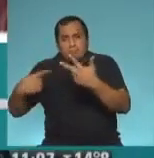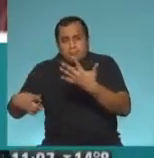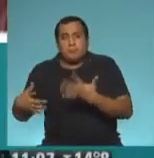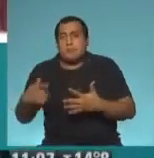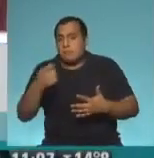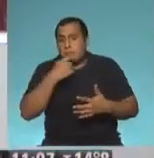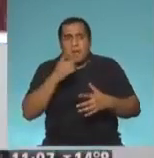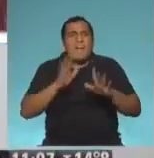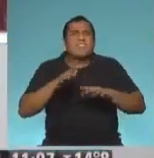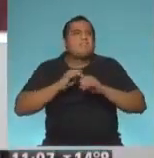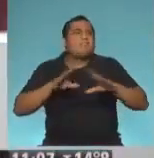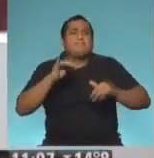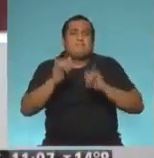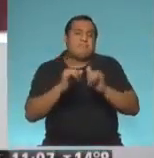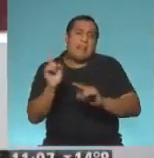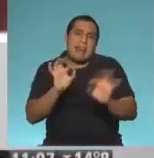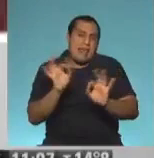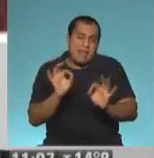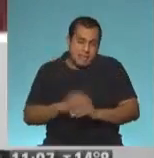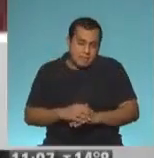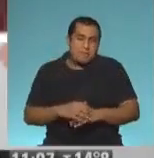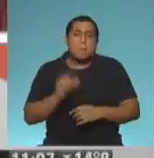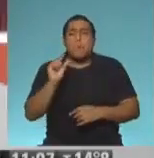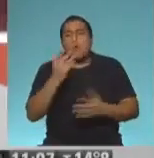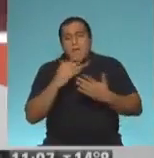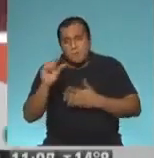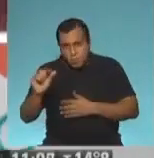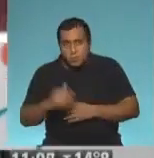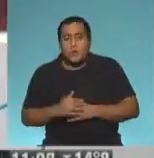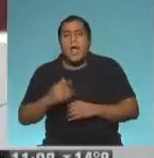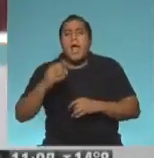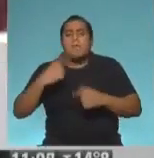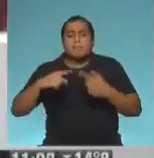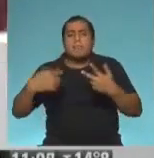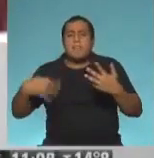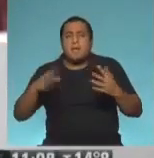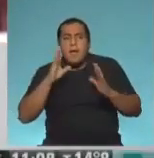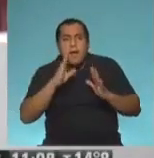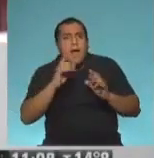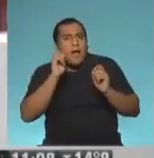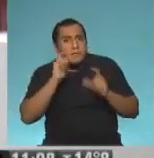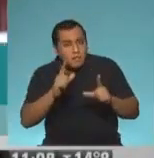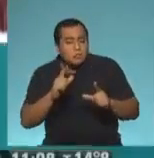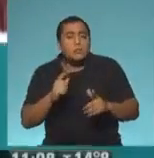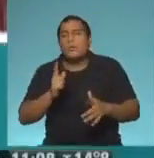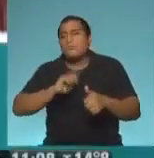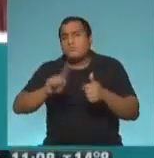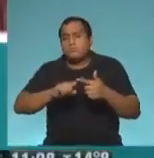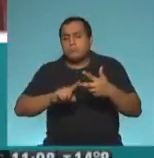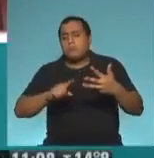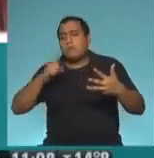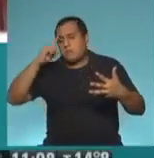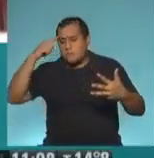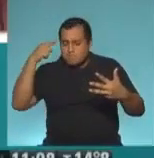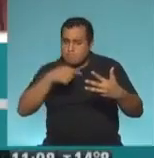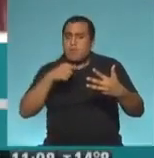tienen tanta difusión. Hay características a las que tenemos que estar atentos, cuestiones puntuales que deberían